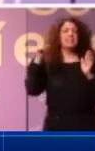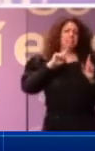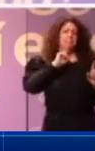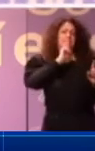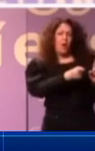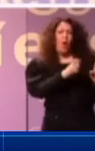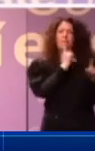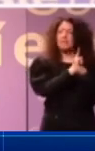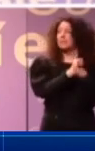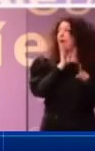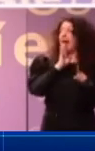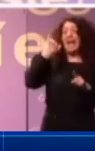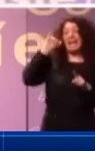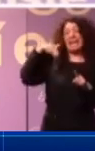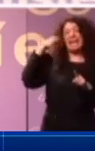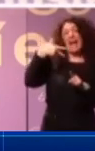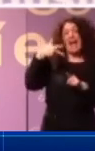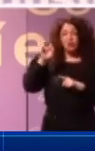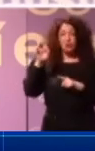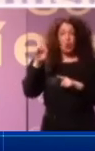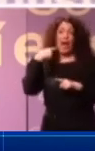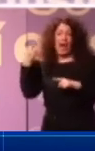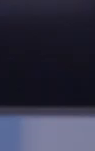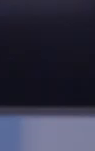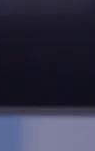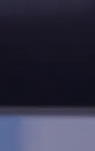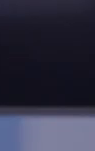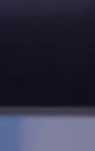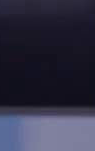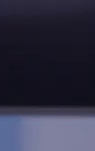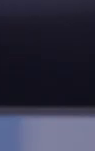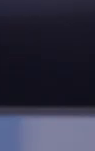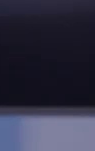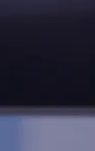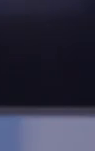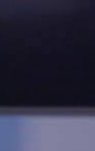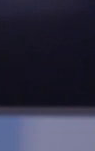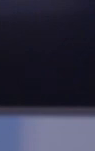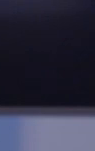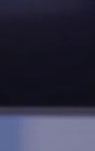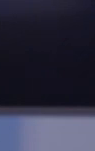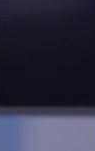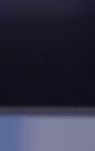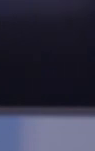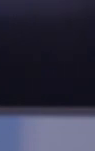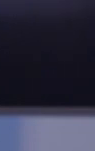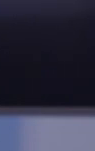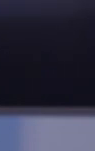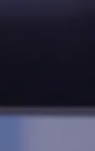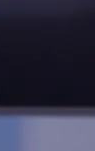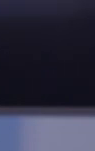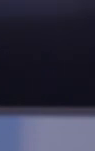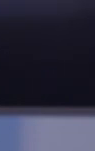estadísticas. Que hagan los deberes. Grande Guillermo, que te veo en forma. Te envío un abrazo, cuídate mucho y hasta dentro de unos días. Un fuerte